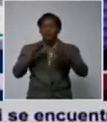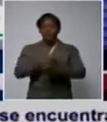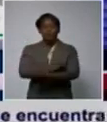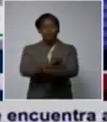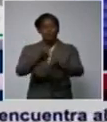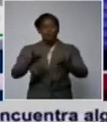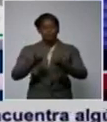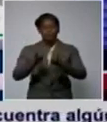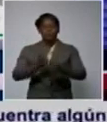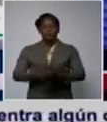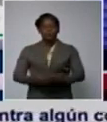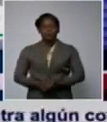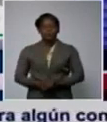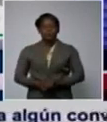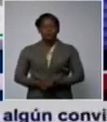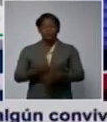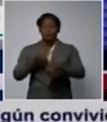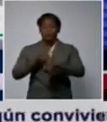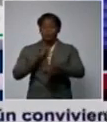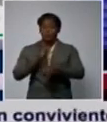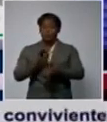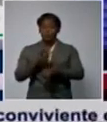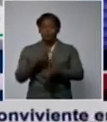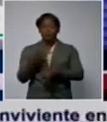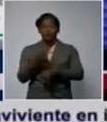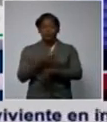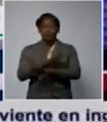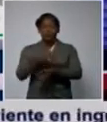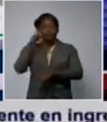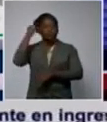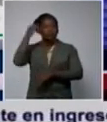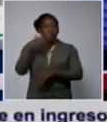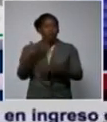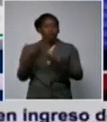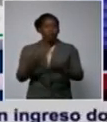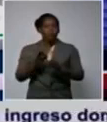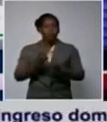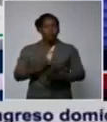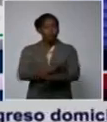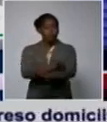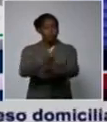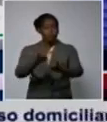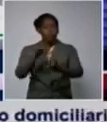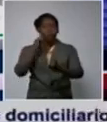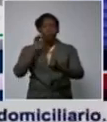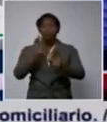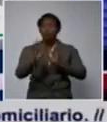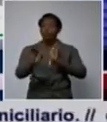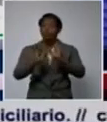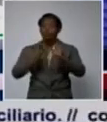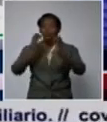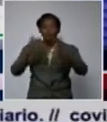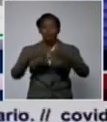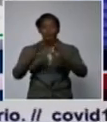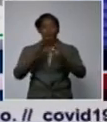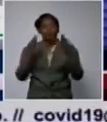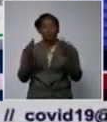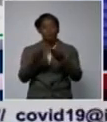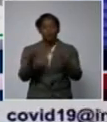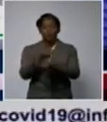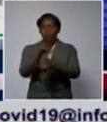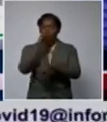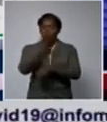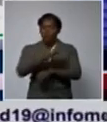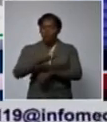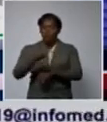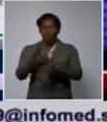la COVID-19. Hasta ahora le dejamos saber siempre nuestro mensaje de prevención. Cuídese mucho, cuide a su familia, cuide a los niños y adultos